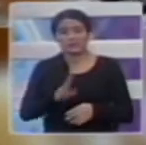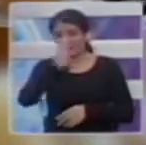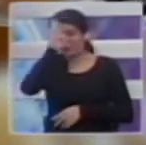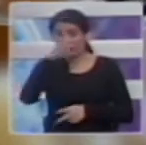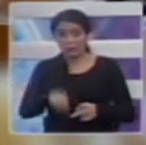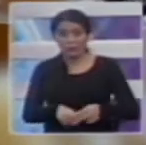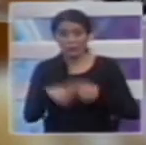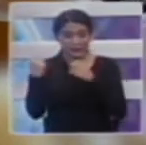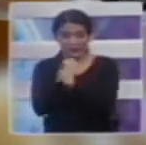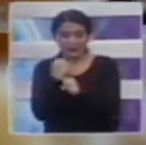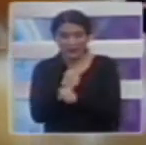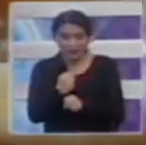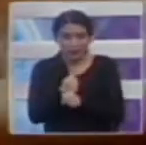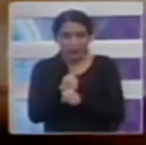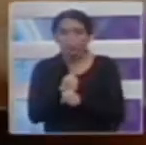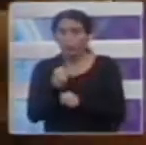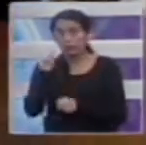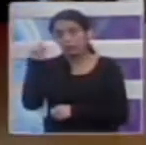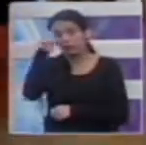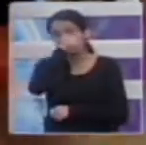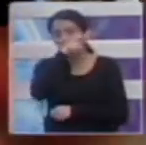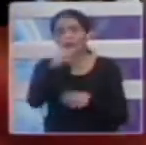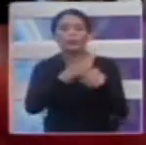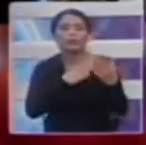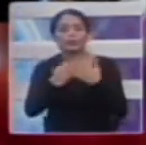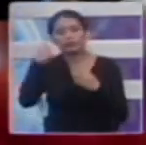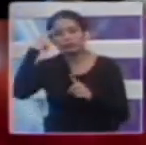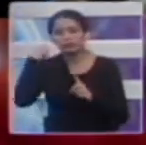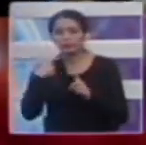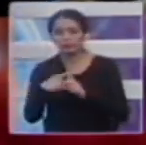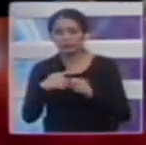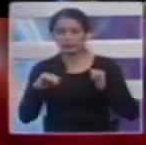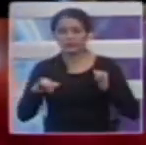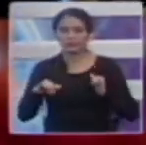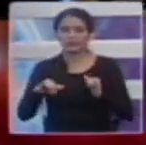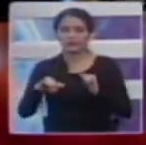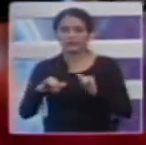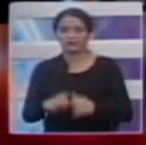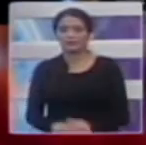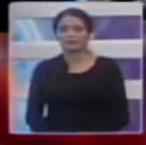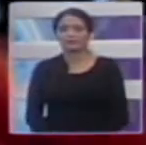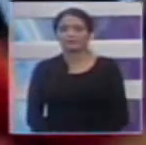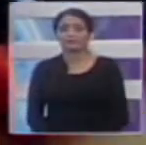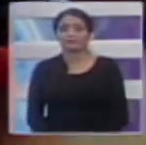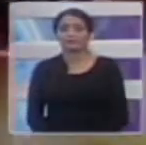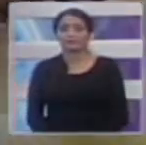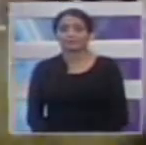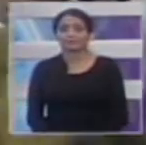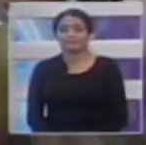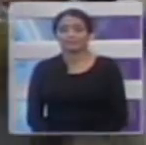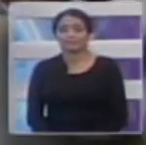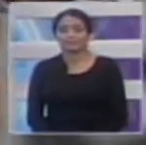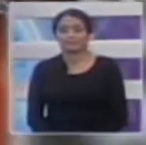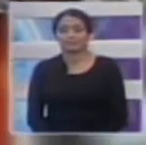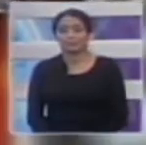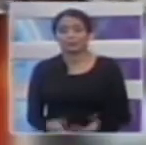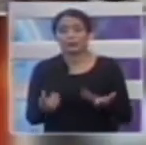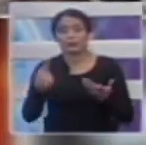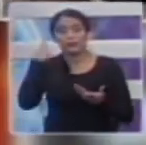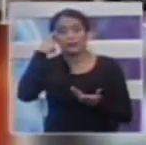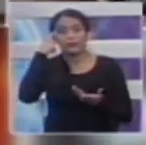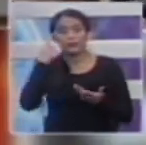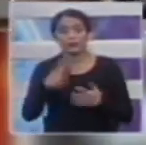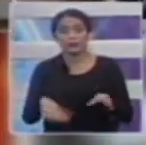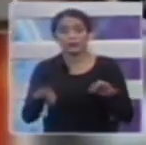cuando uno le pone entusiasmo y ganas, realmente parece un lugar común, pero no es lo fundamental, es como parte de la receta, creemos, para que las cosas